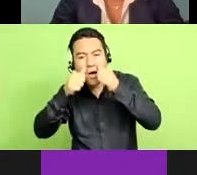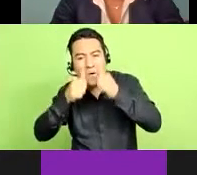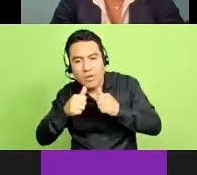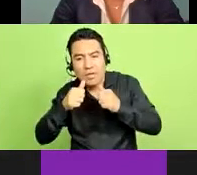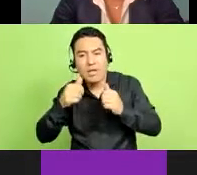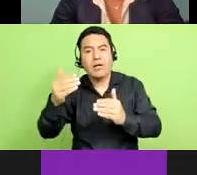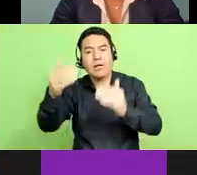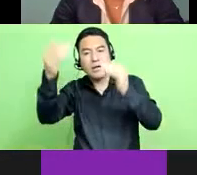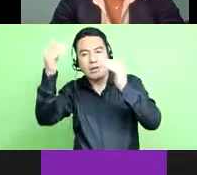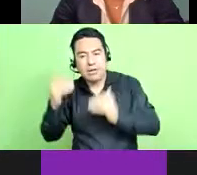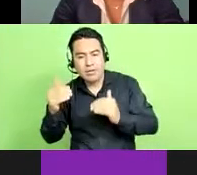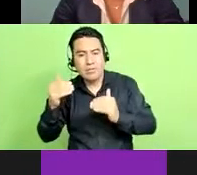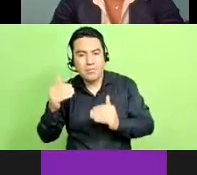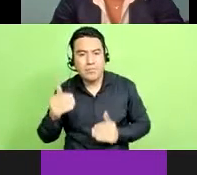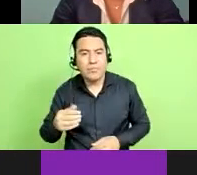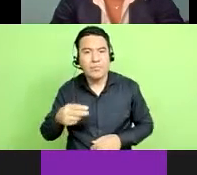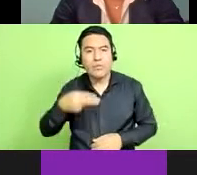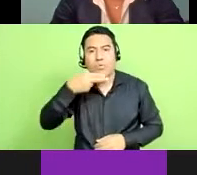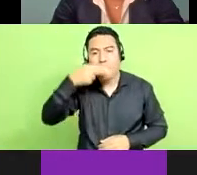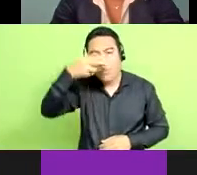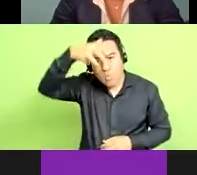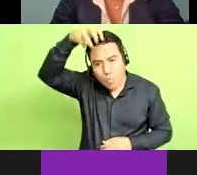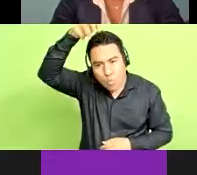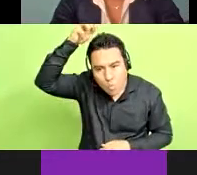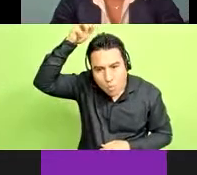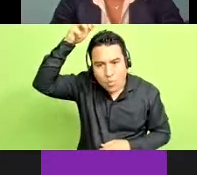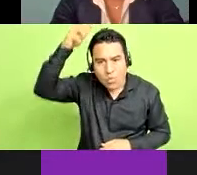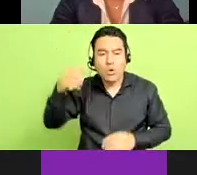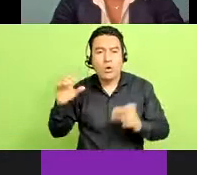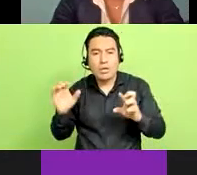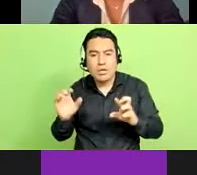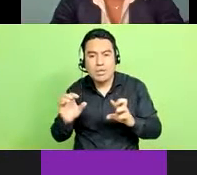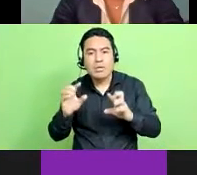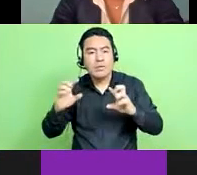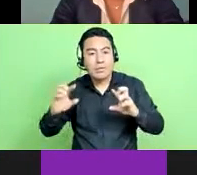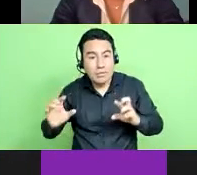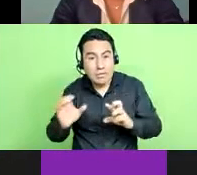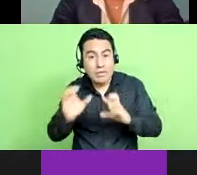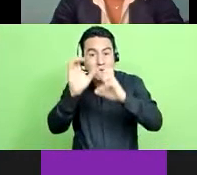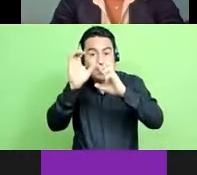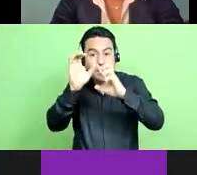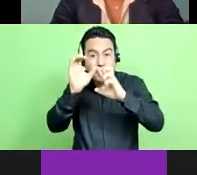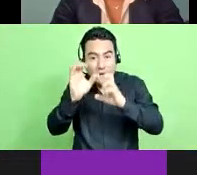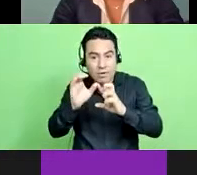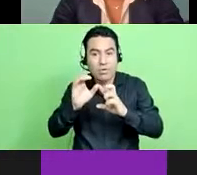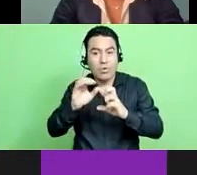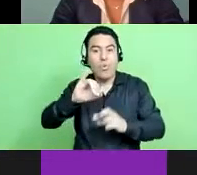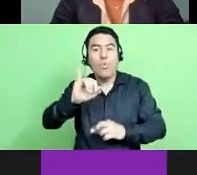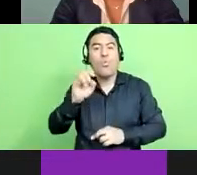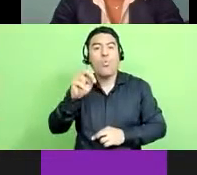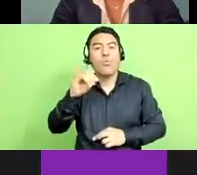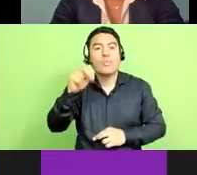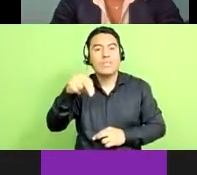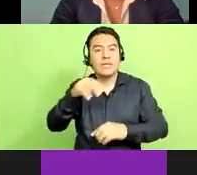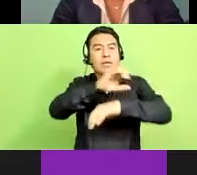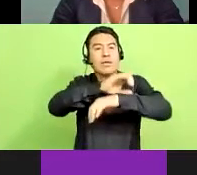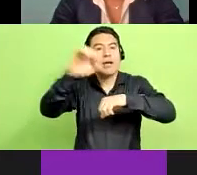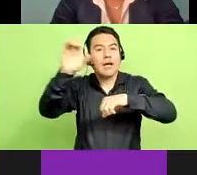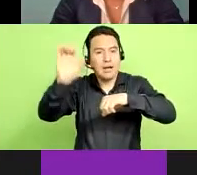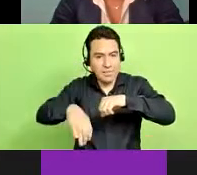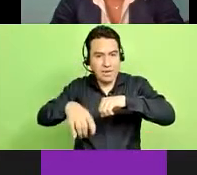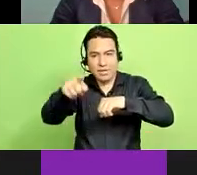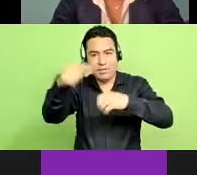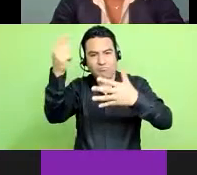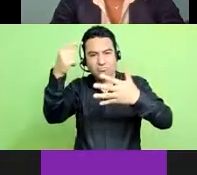amazonas macro región centro huánuco pasco junín y cajamarca el siguiente por